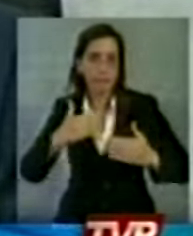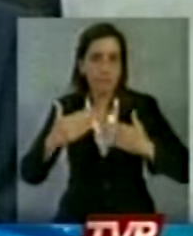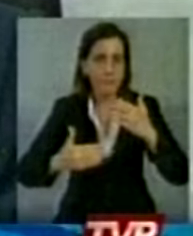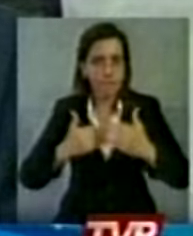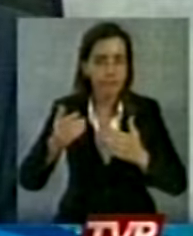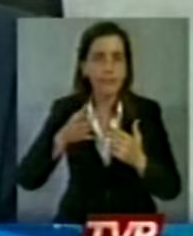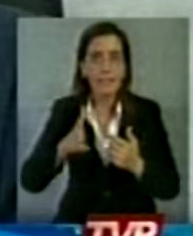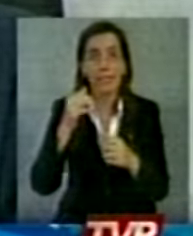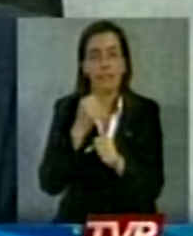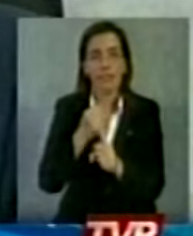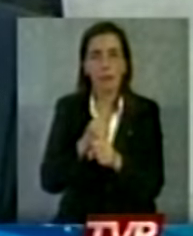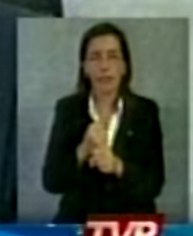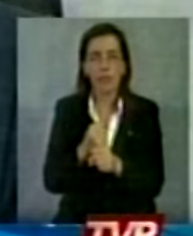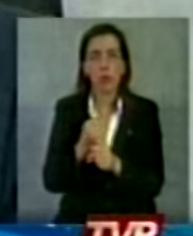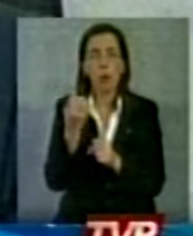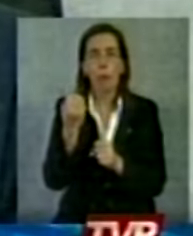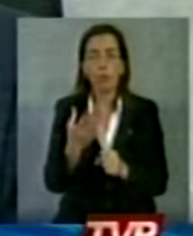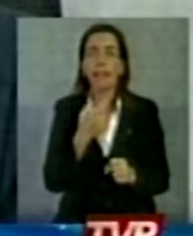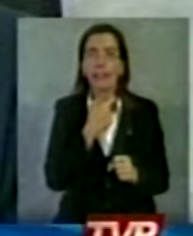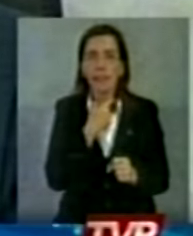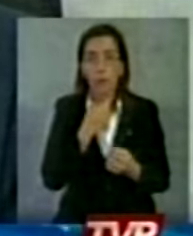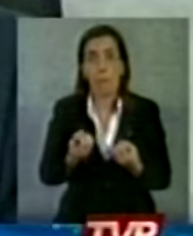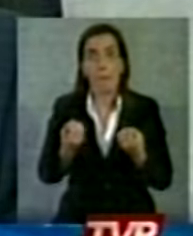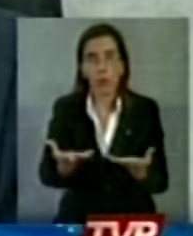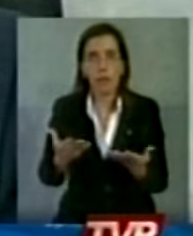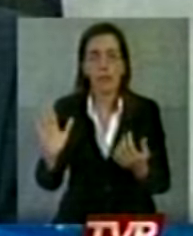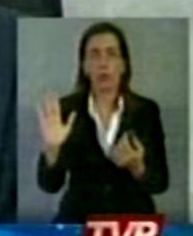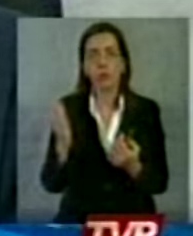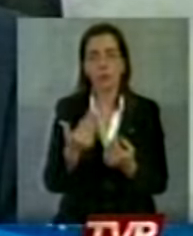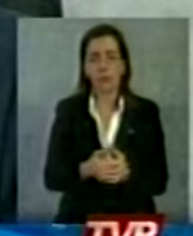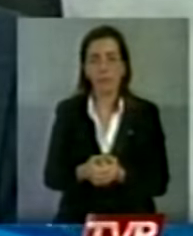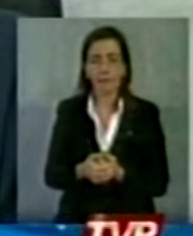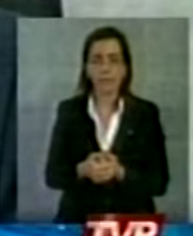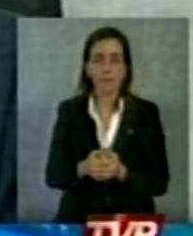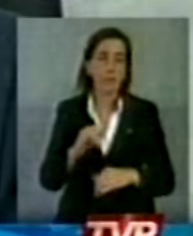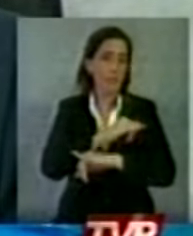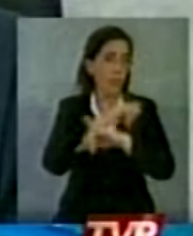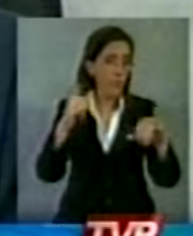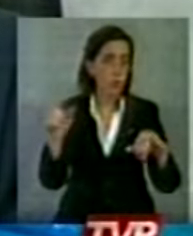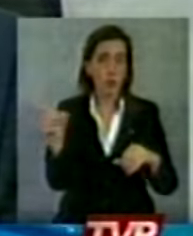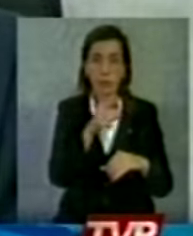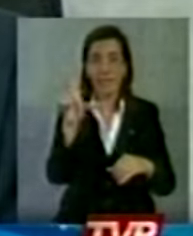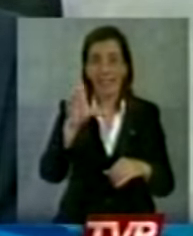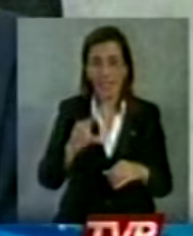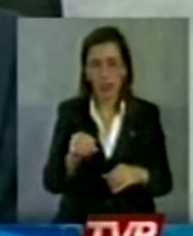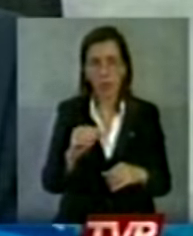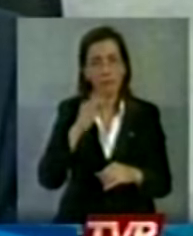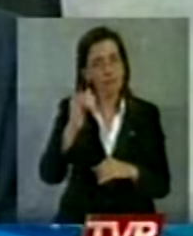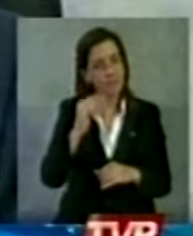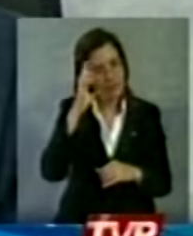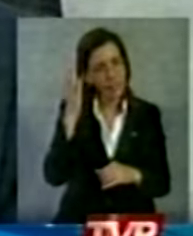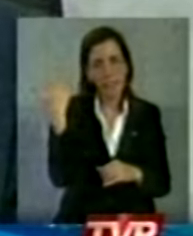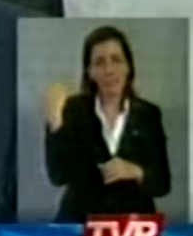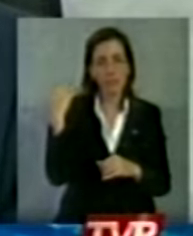mismo capital que sabremos fructificar. Estimados legisladores, les decía hace unos